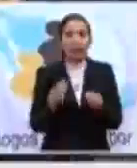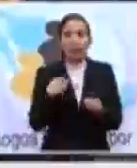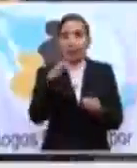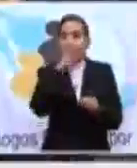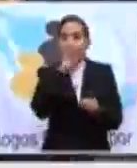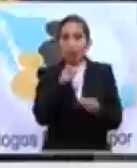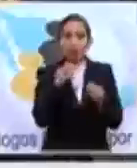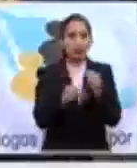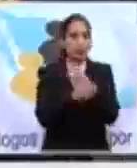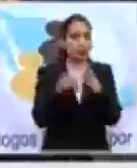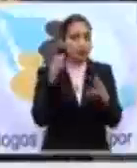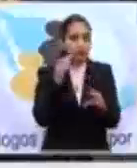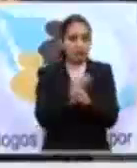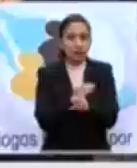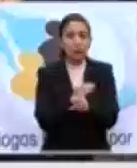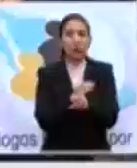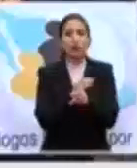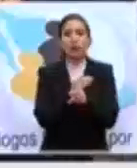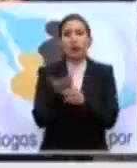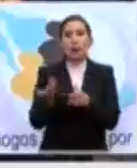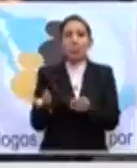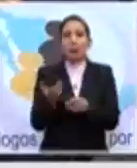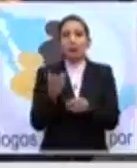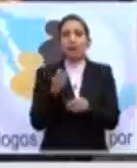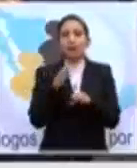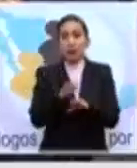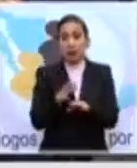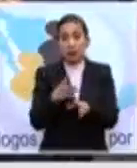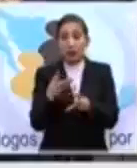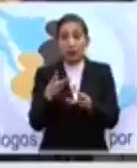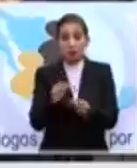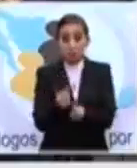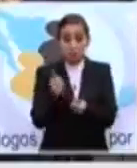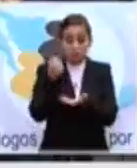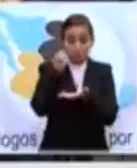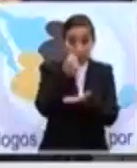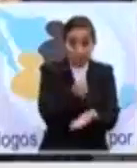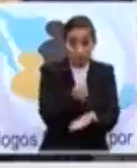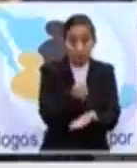que mejorar en cuanto a la educación.